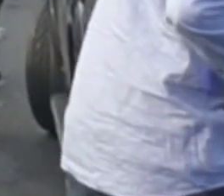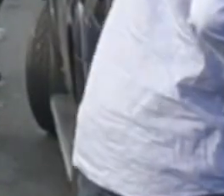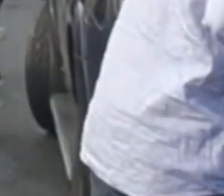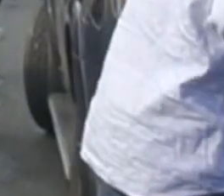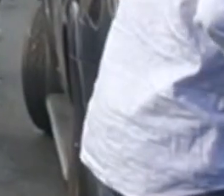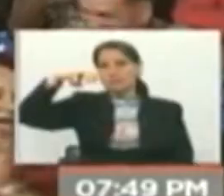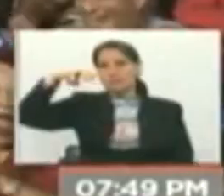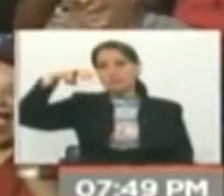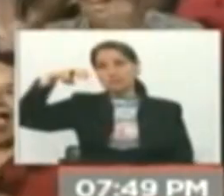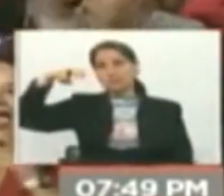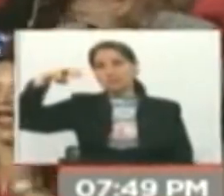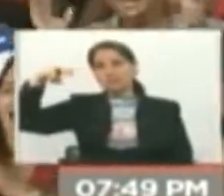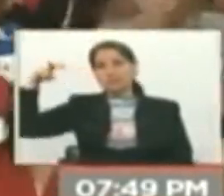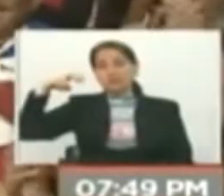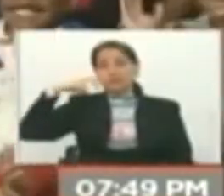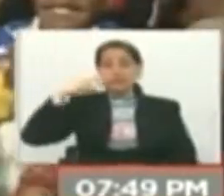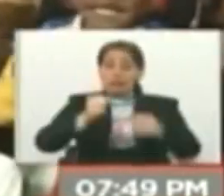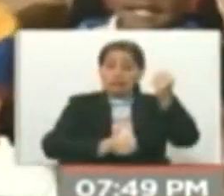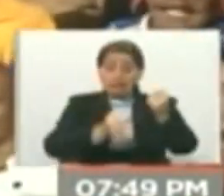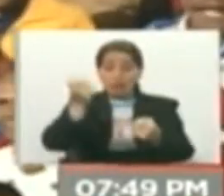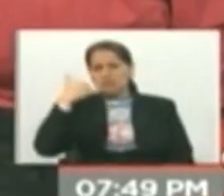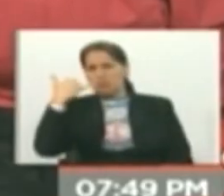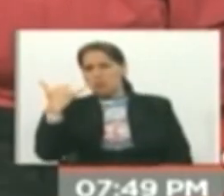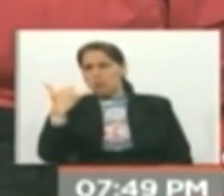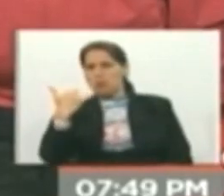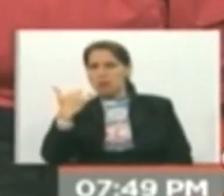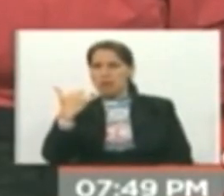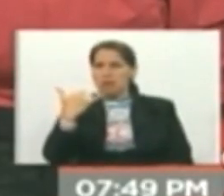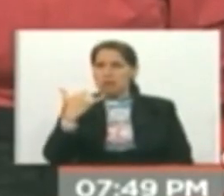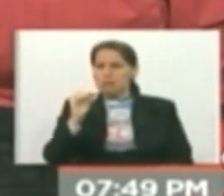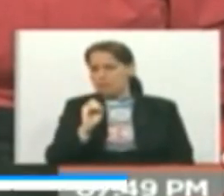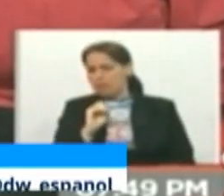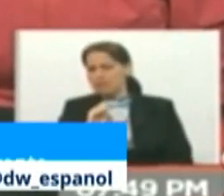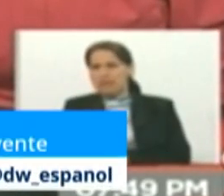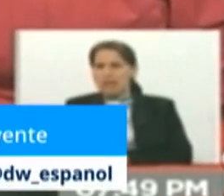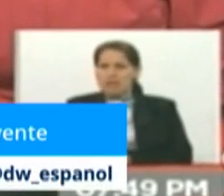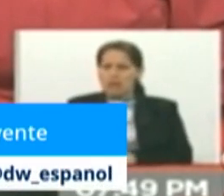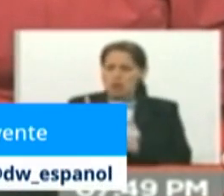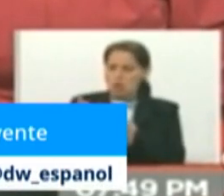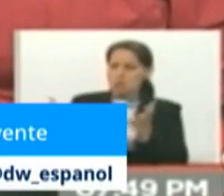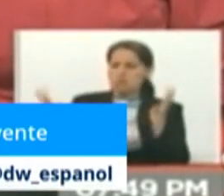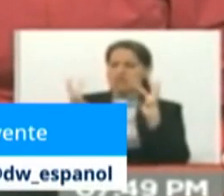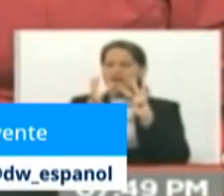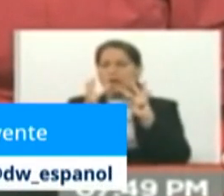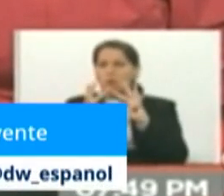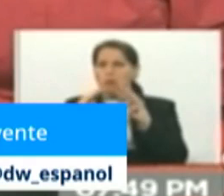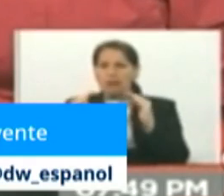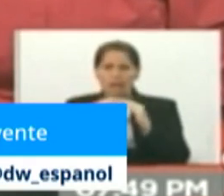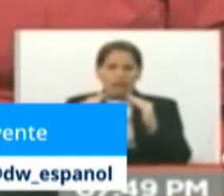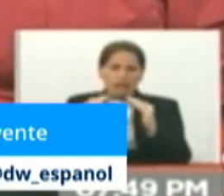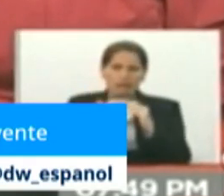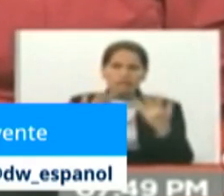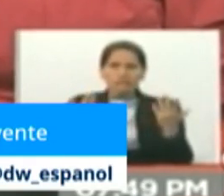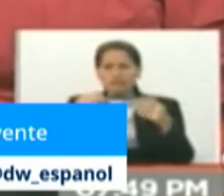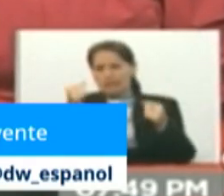Diosdado Cabello, se burló de la detención de Zambrano. Mandó mensaje, me tienen rodeado, no sé qué cosa, se encerró en el